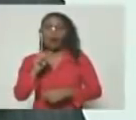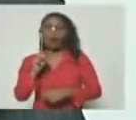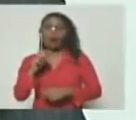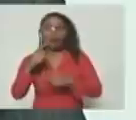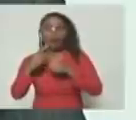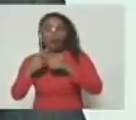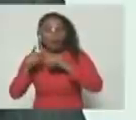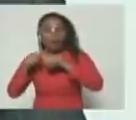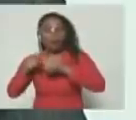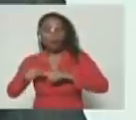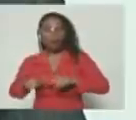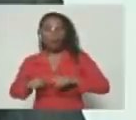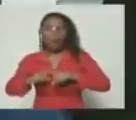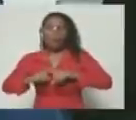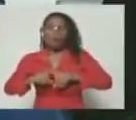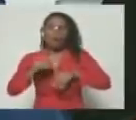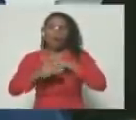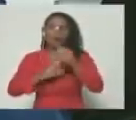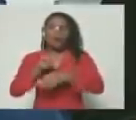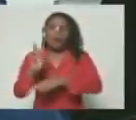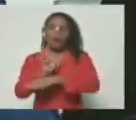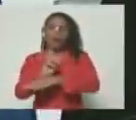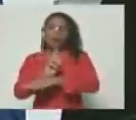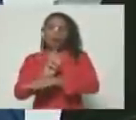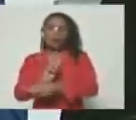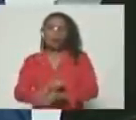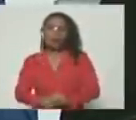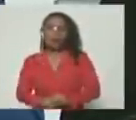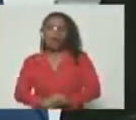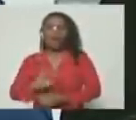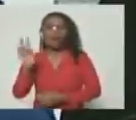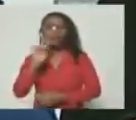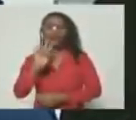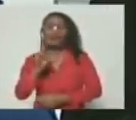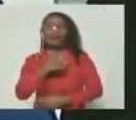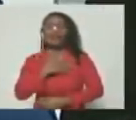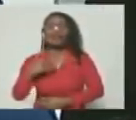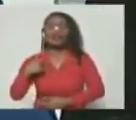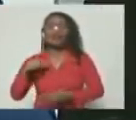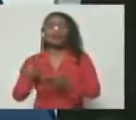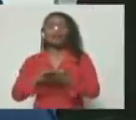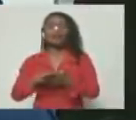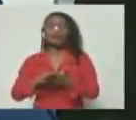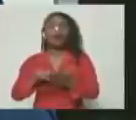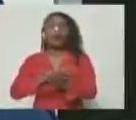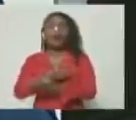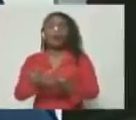otros. Pero para hacerlo bien rápido, Venezuela quiere solución a sus problemas.